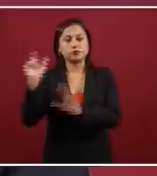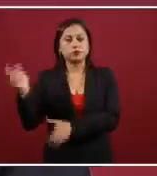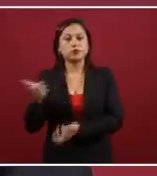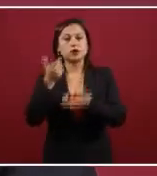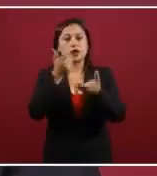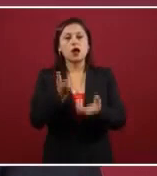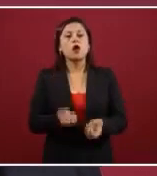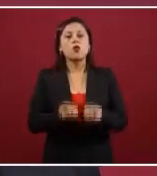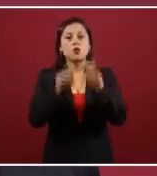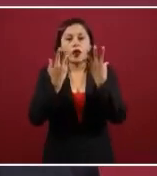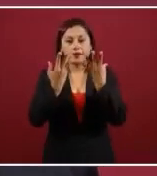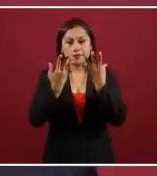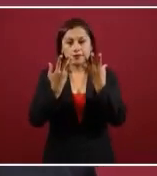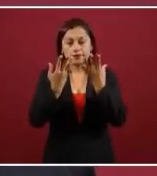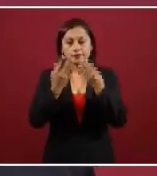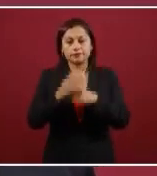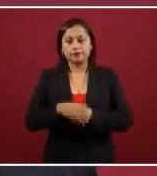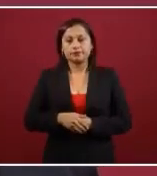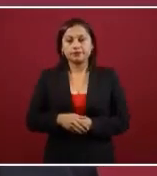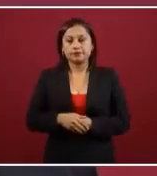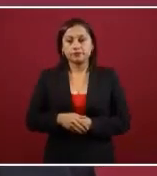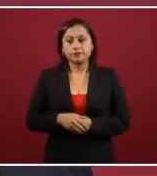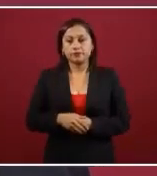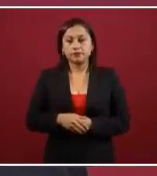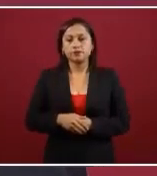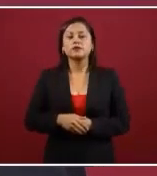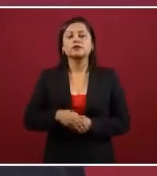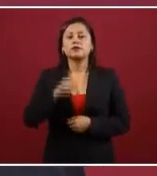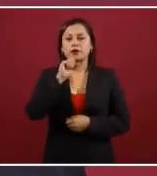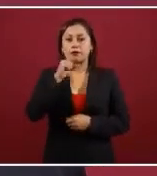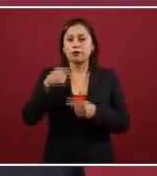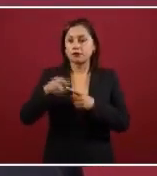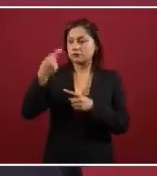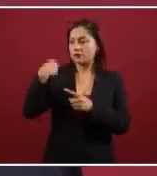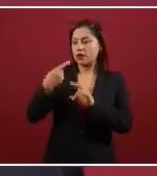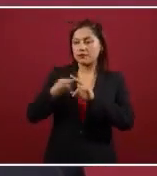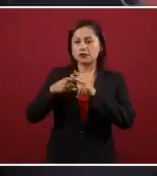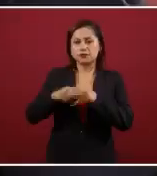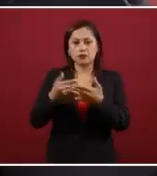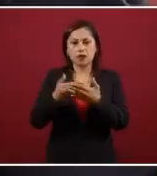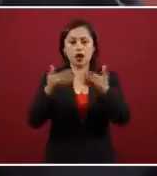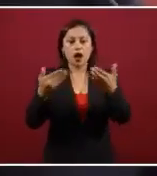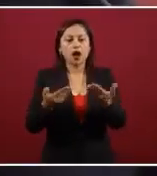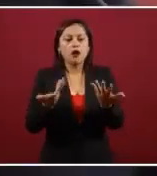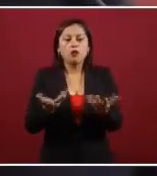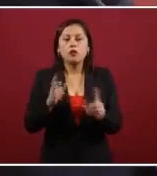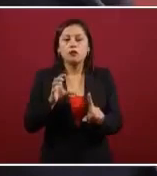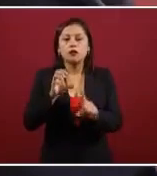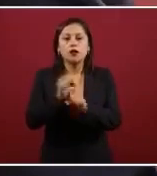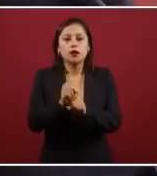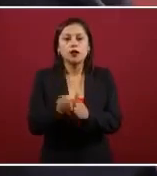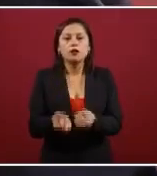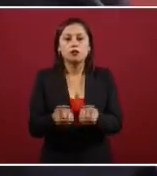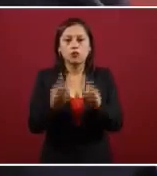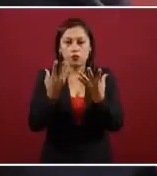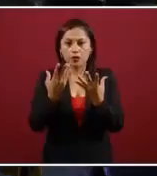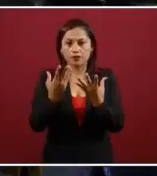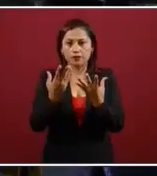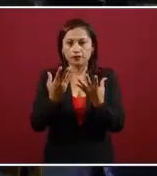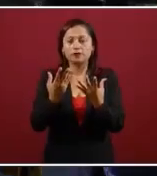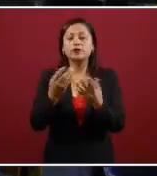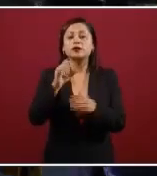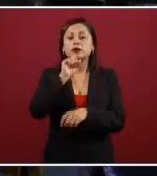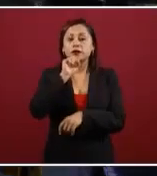ese camino y qué avance se lleva y cuánto está contemplado para